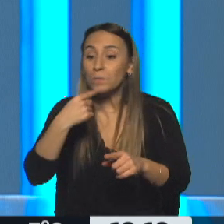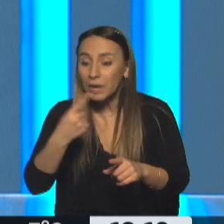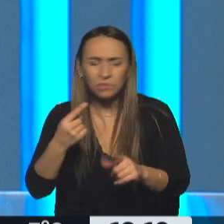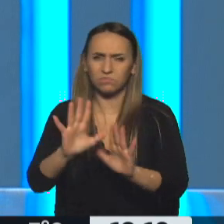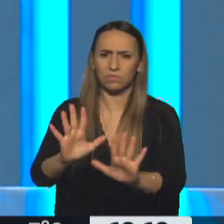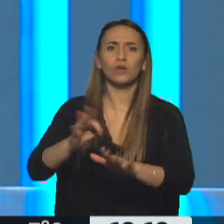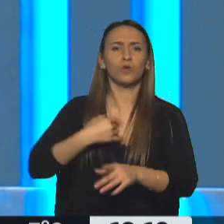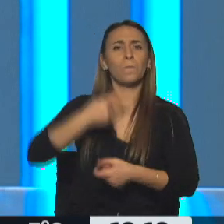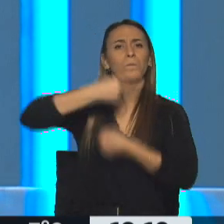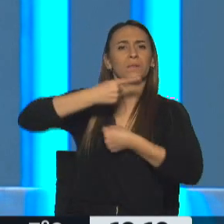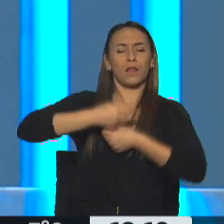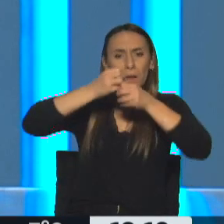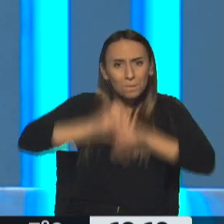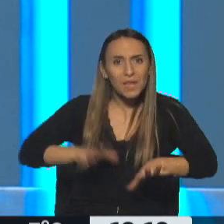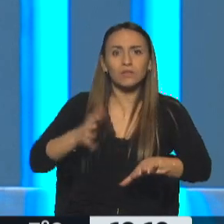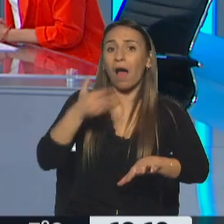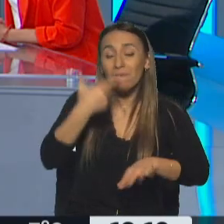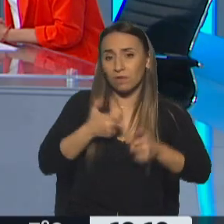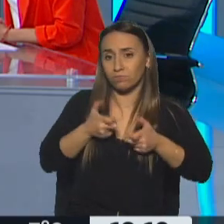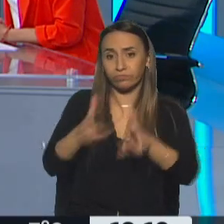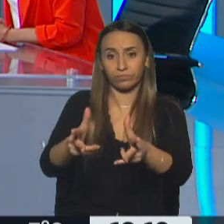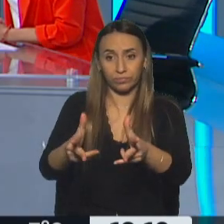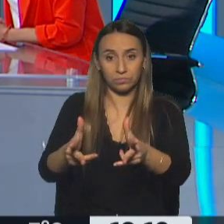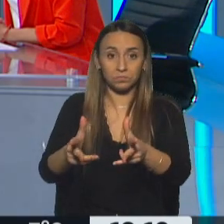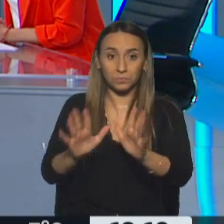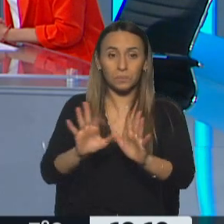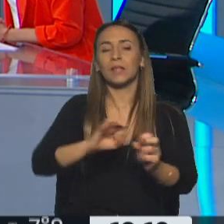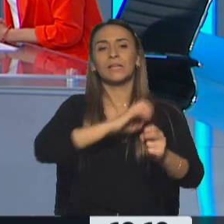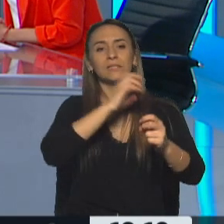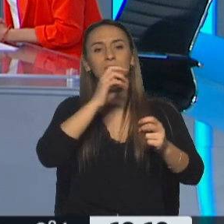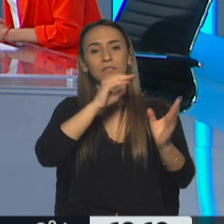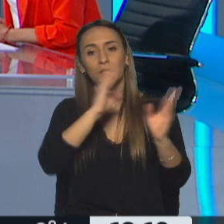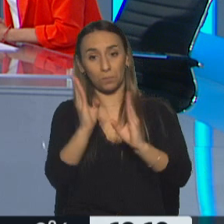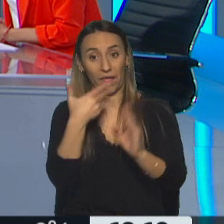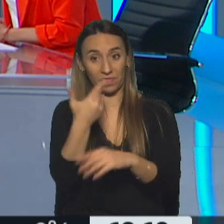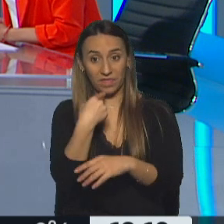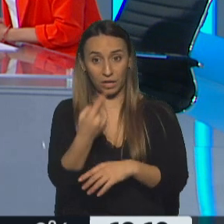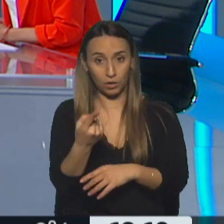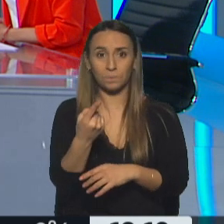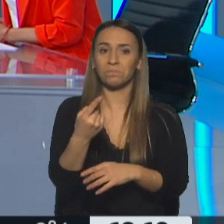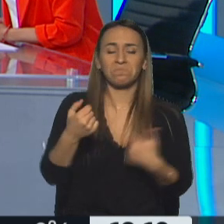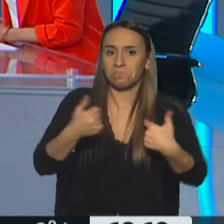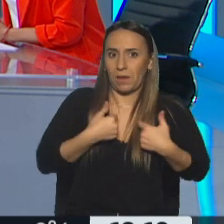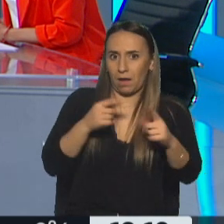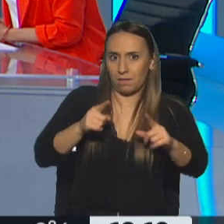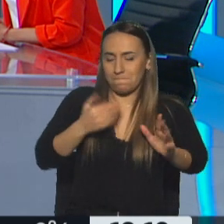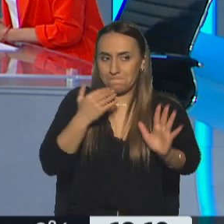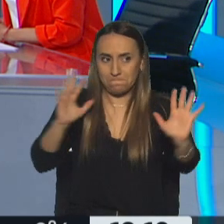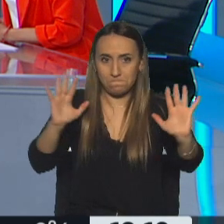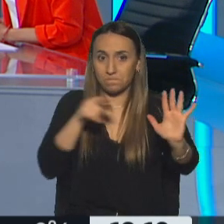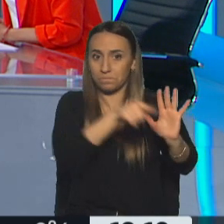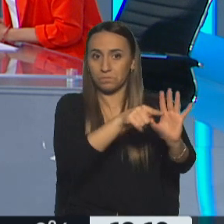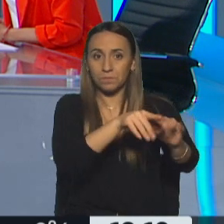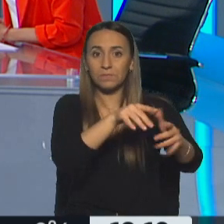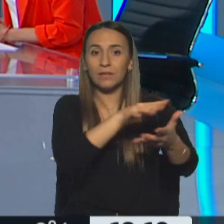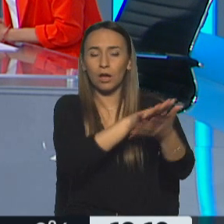Cuando arrancó a hablar, esta fue la primera frase que dijo. Vamos a la segunda. En ningún caso me consta que se hayan producido